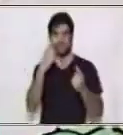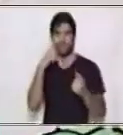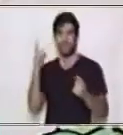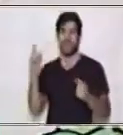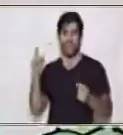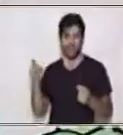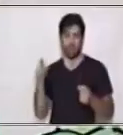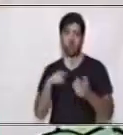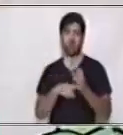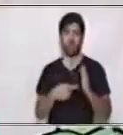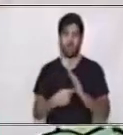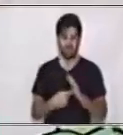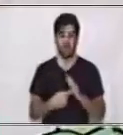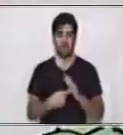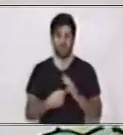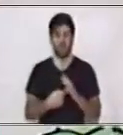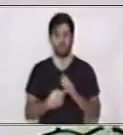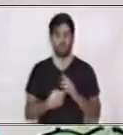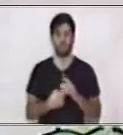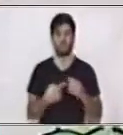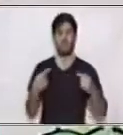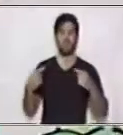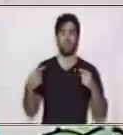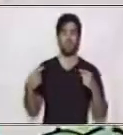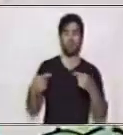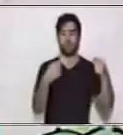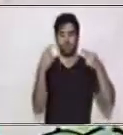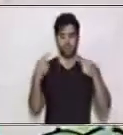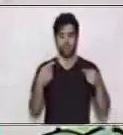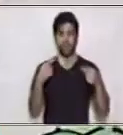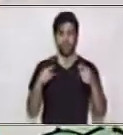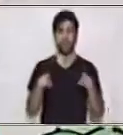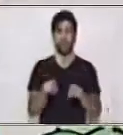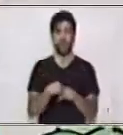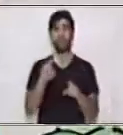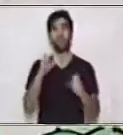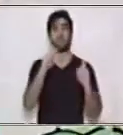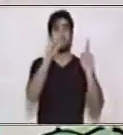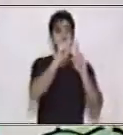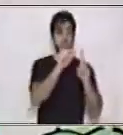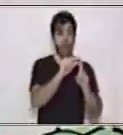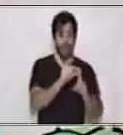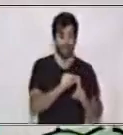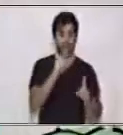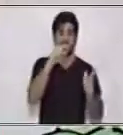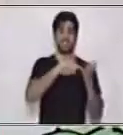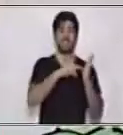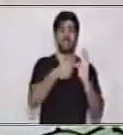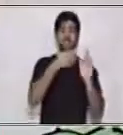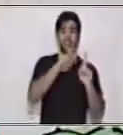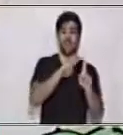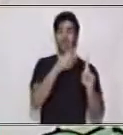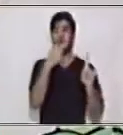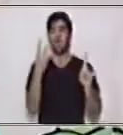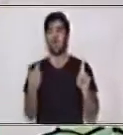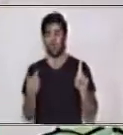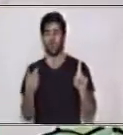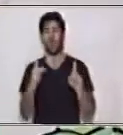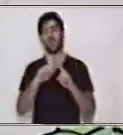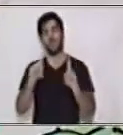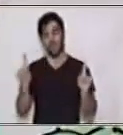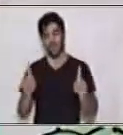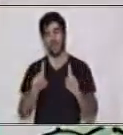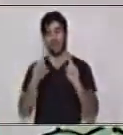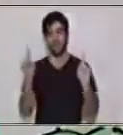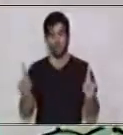contradicción. Entonces, vamos a decir que los antónimos son todas esas palabras que su significado se